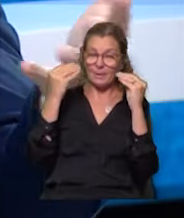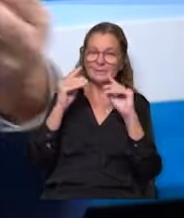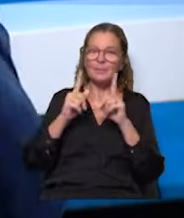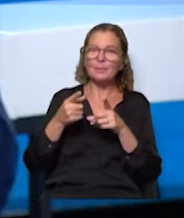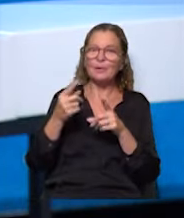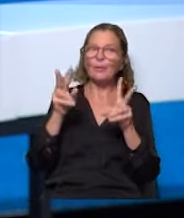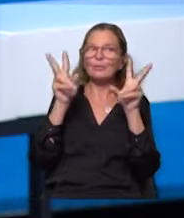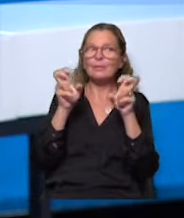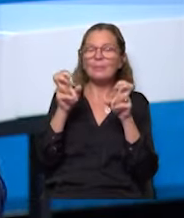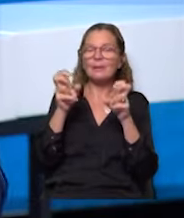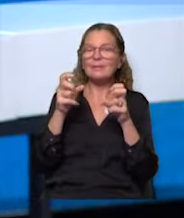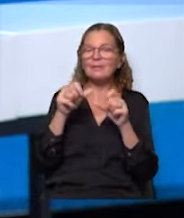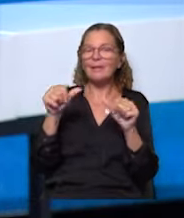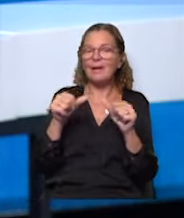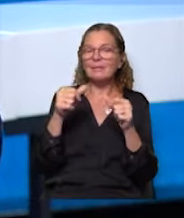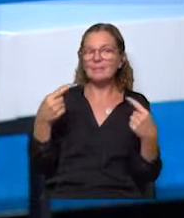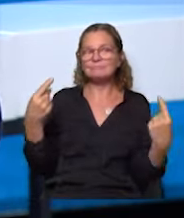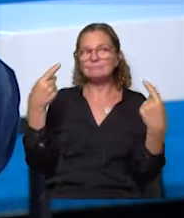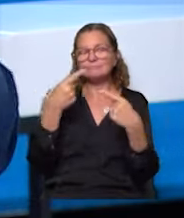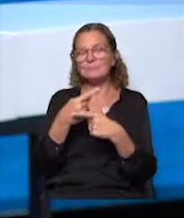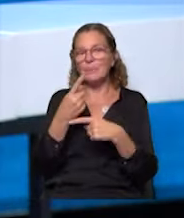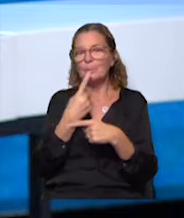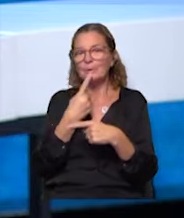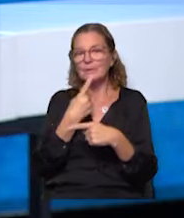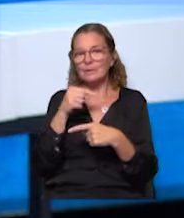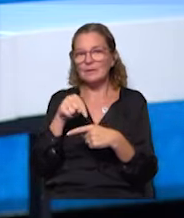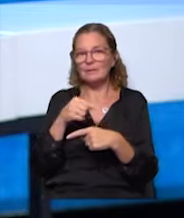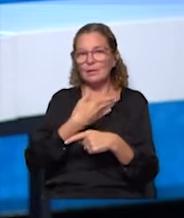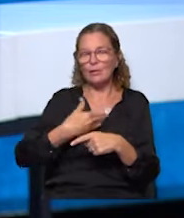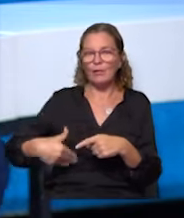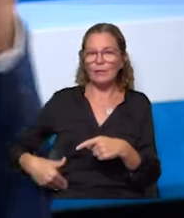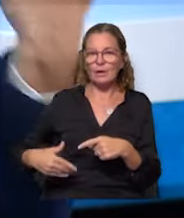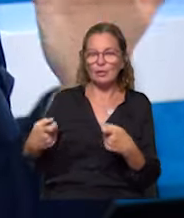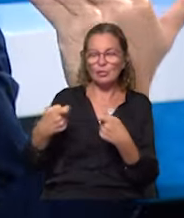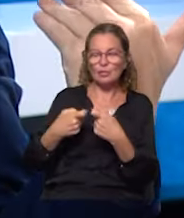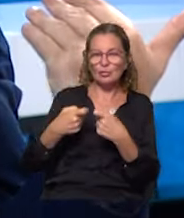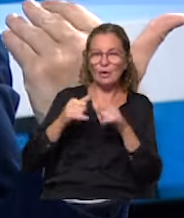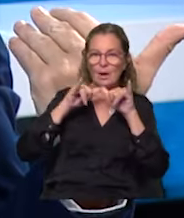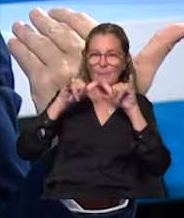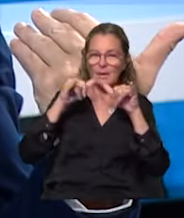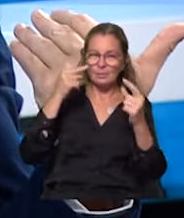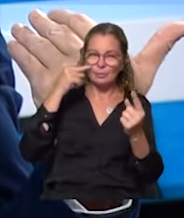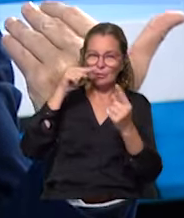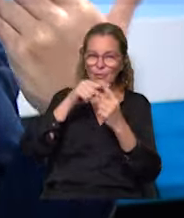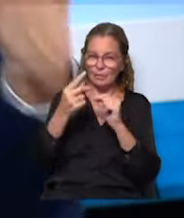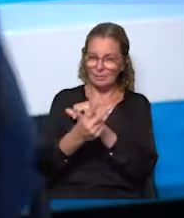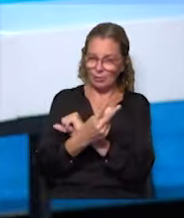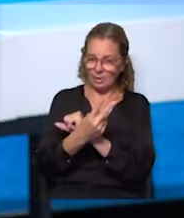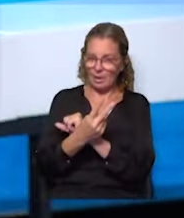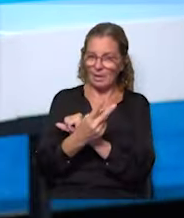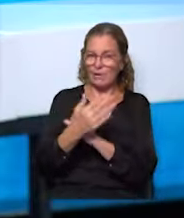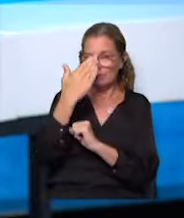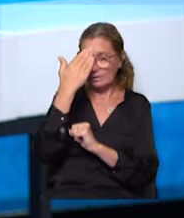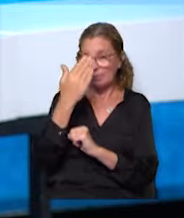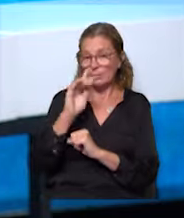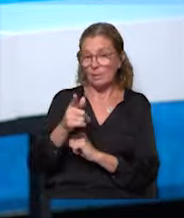un tema en el que se generan cruces políticos este este actual gobierno de coalición en campaña puso el foco en la seguridad el frente